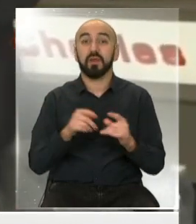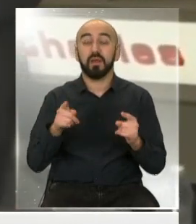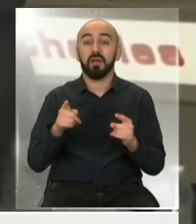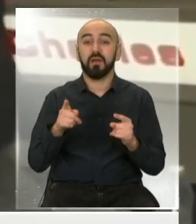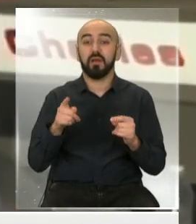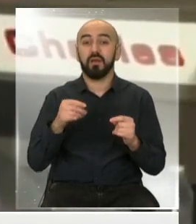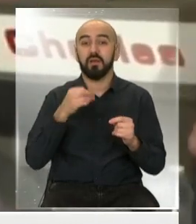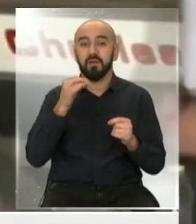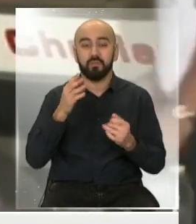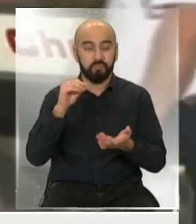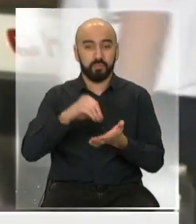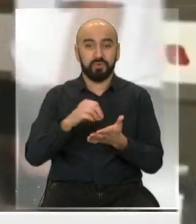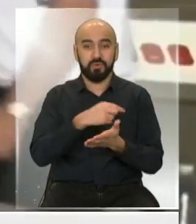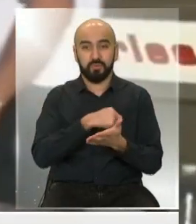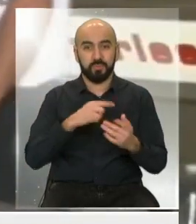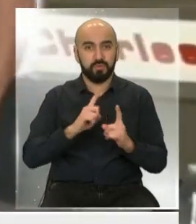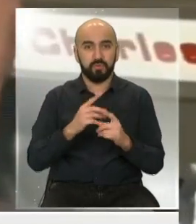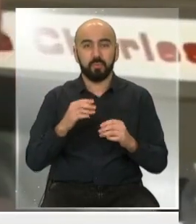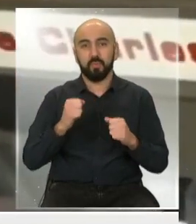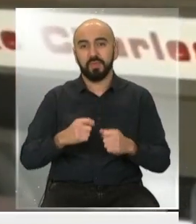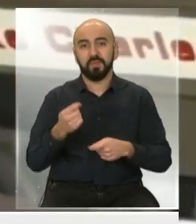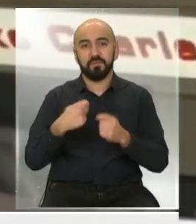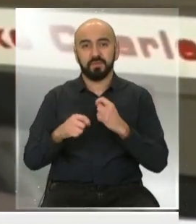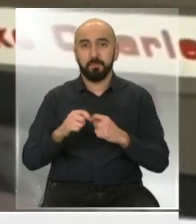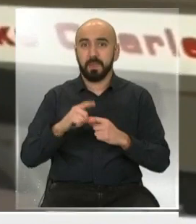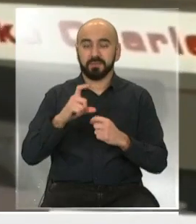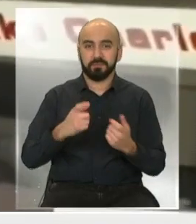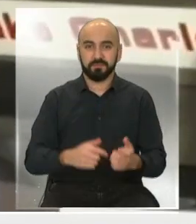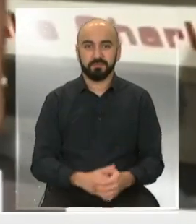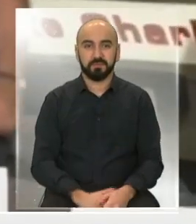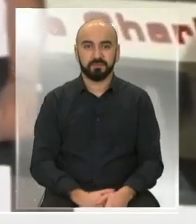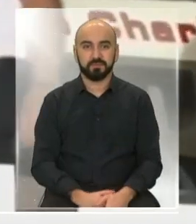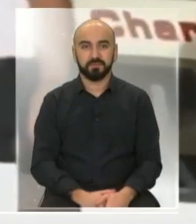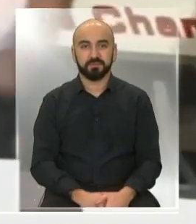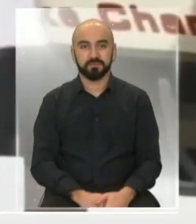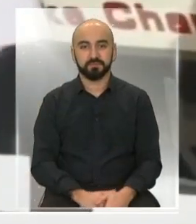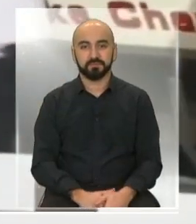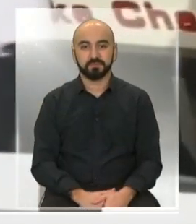iba a incluir su nombre porque así podría obtener más dinero.